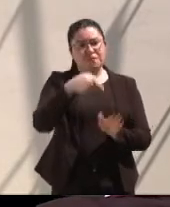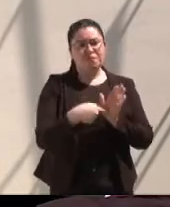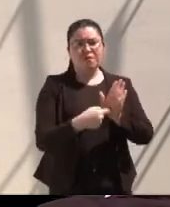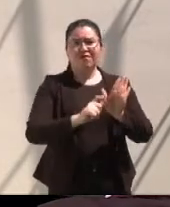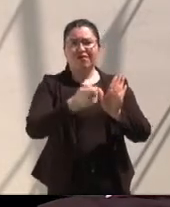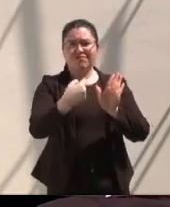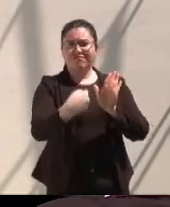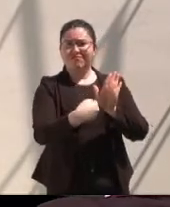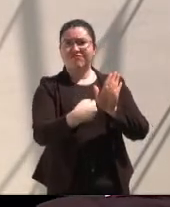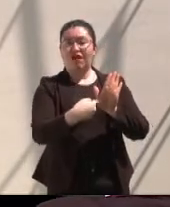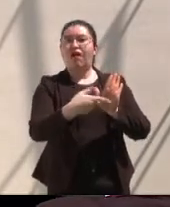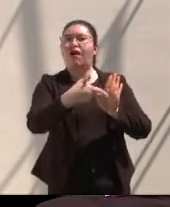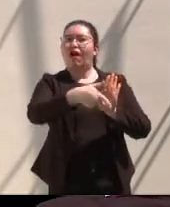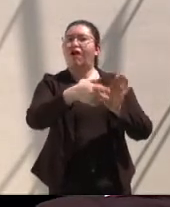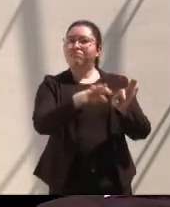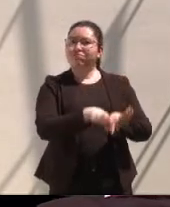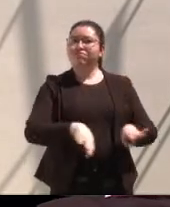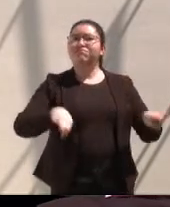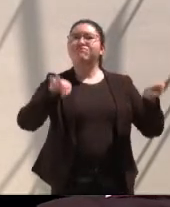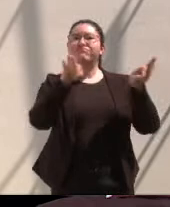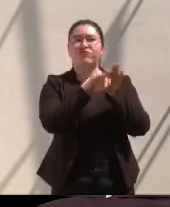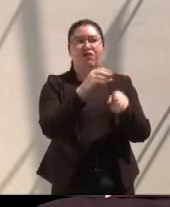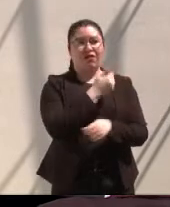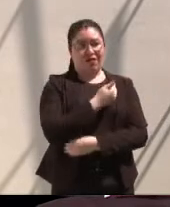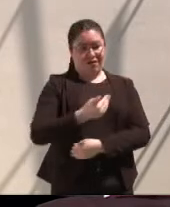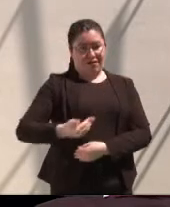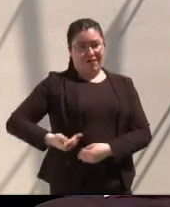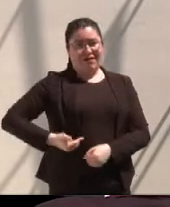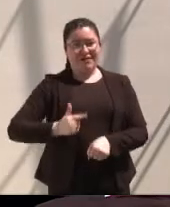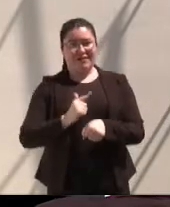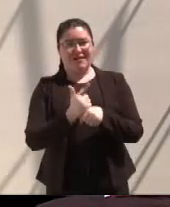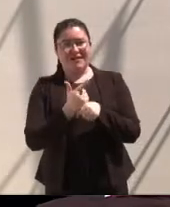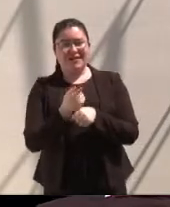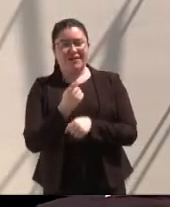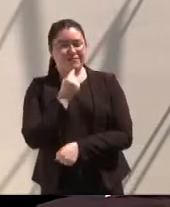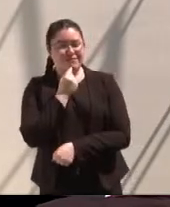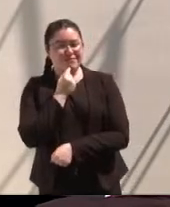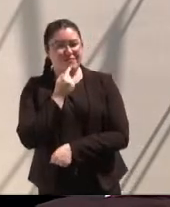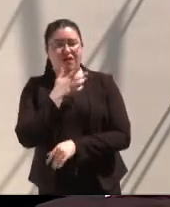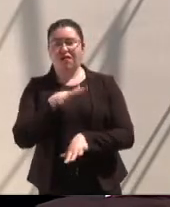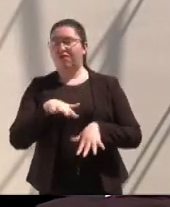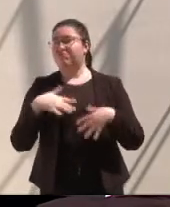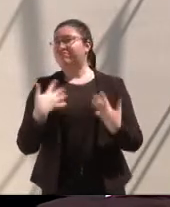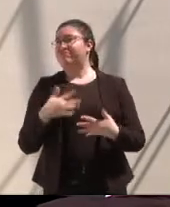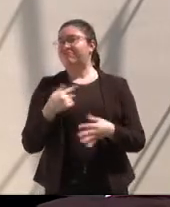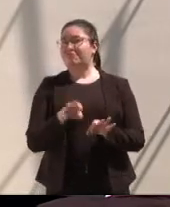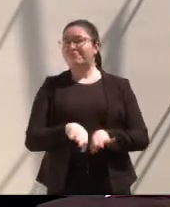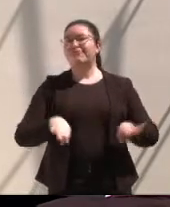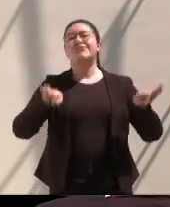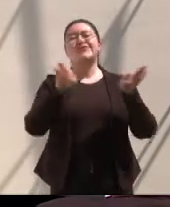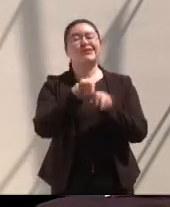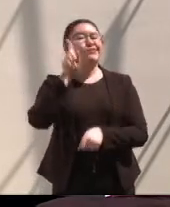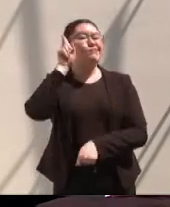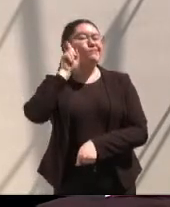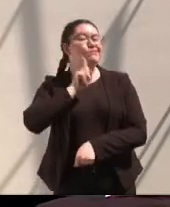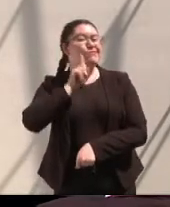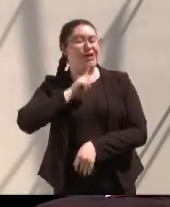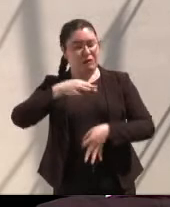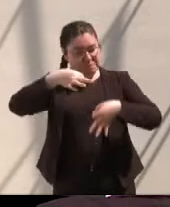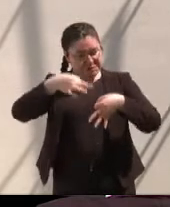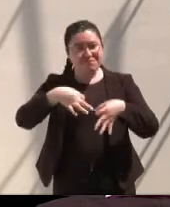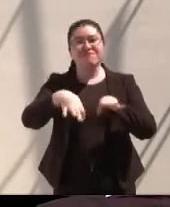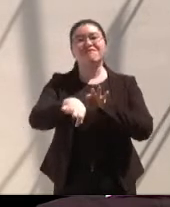de la importancia que el presidente de la República, el licenciado Andrés Manuel López Obrador, le da a la participación efectiva de